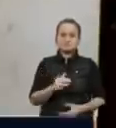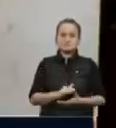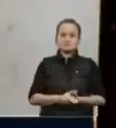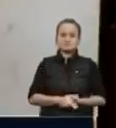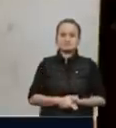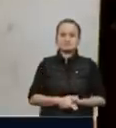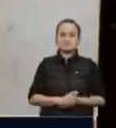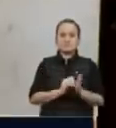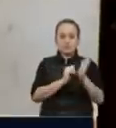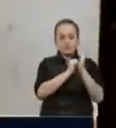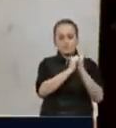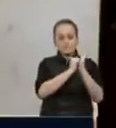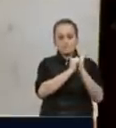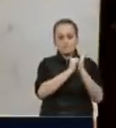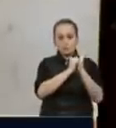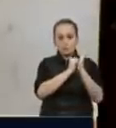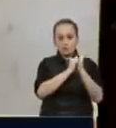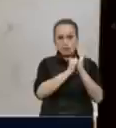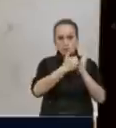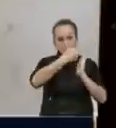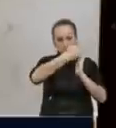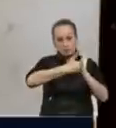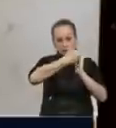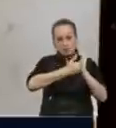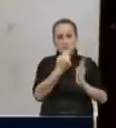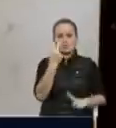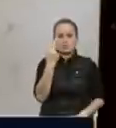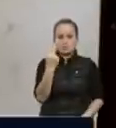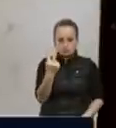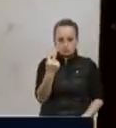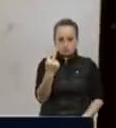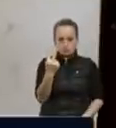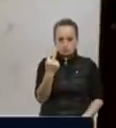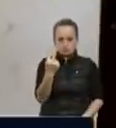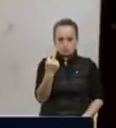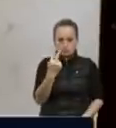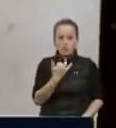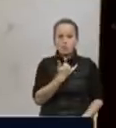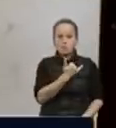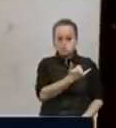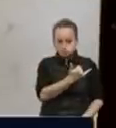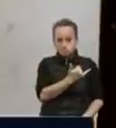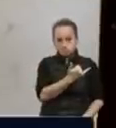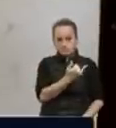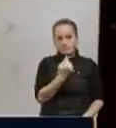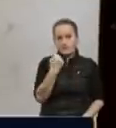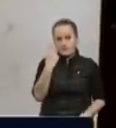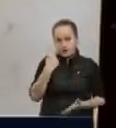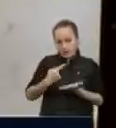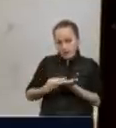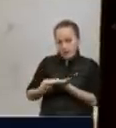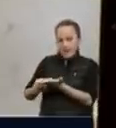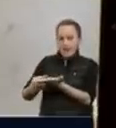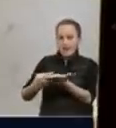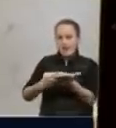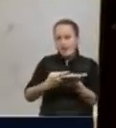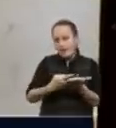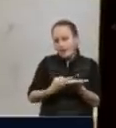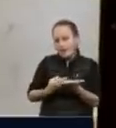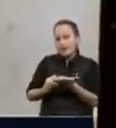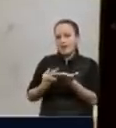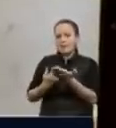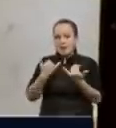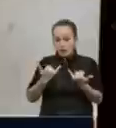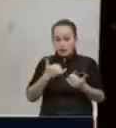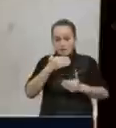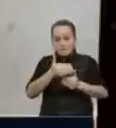dos borradores de protocolos que no se pudieron discutir por diversas circunstancias o que están en